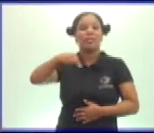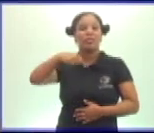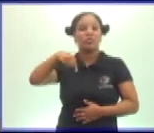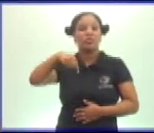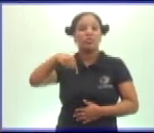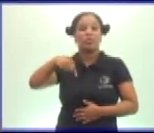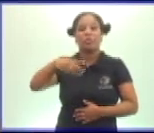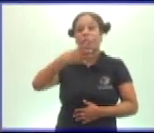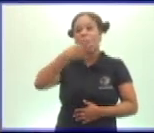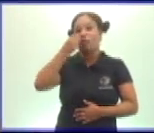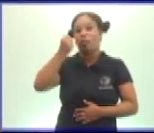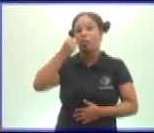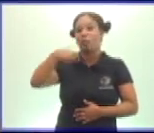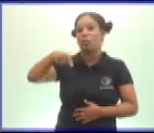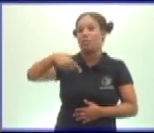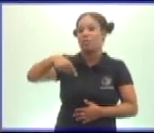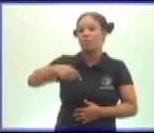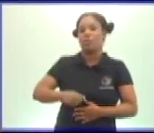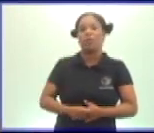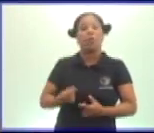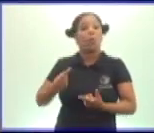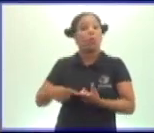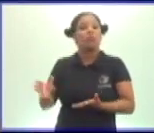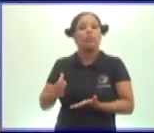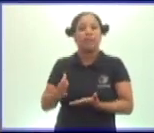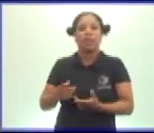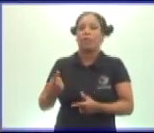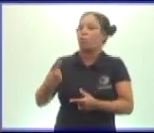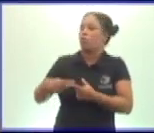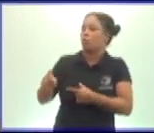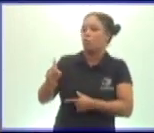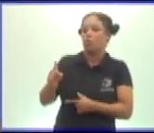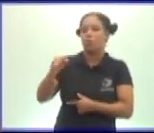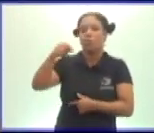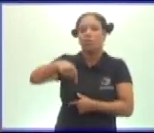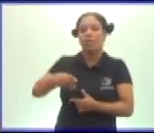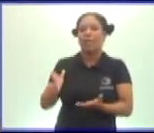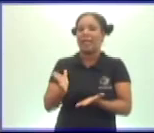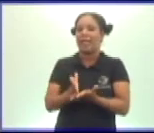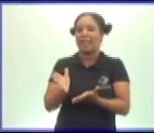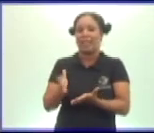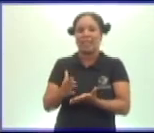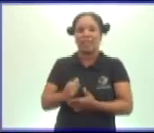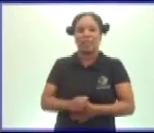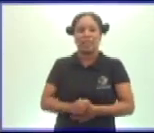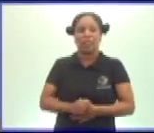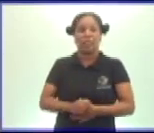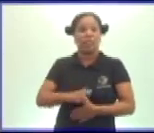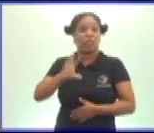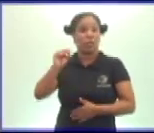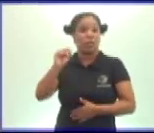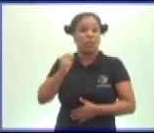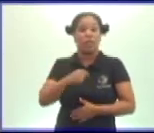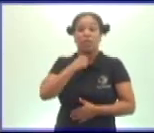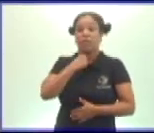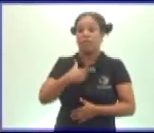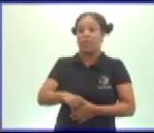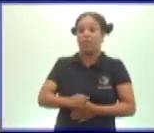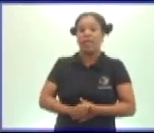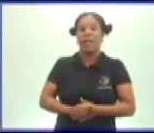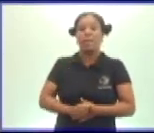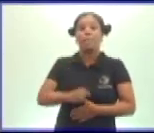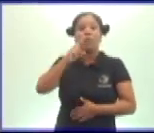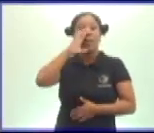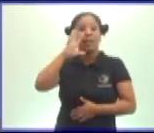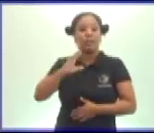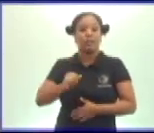disolventes que unos están en el libro, otros no están en el libro. Estamos refiriéndonos al caso de la naturaleza